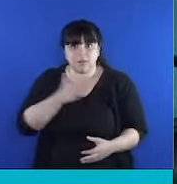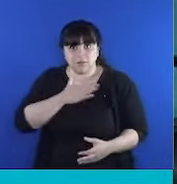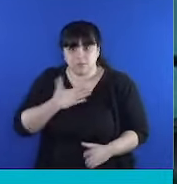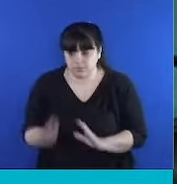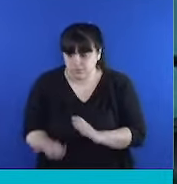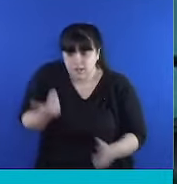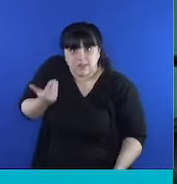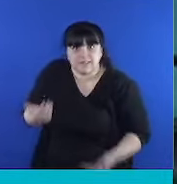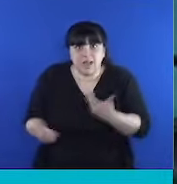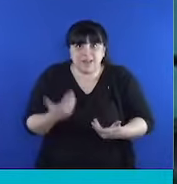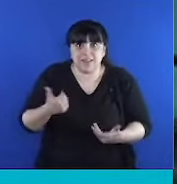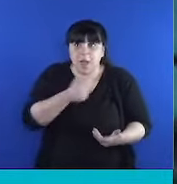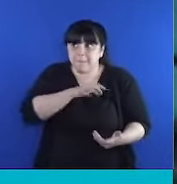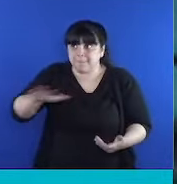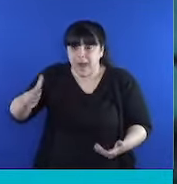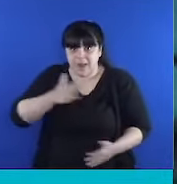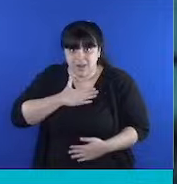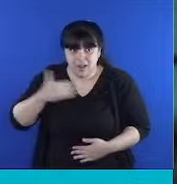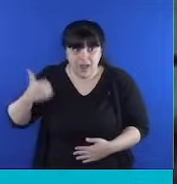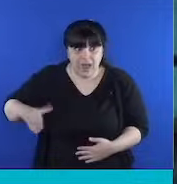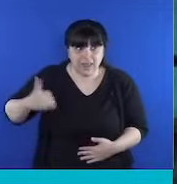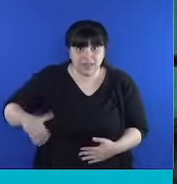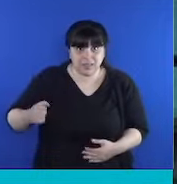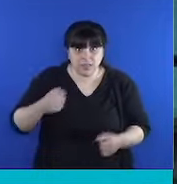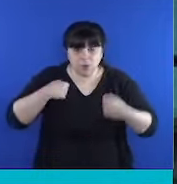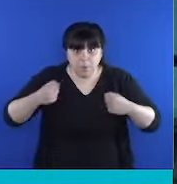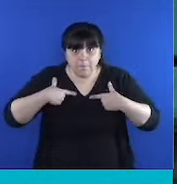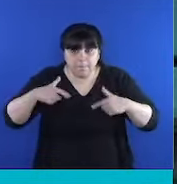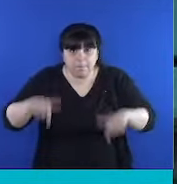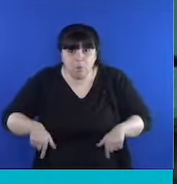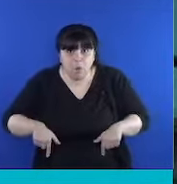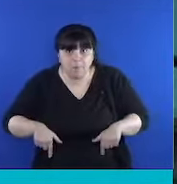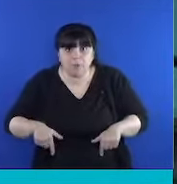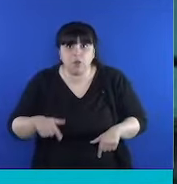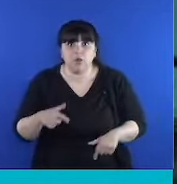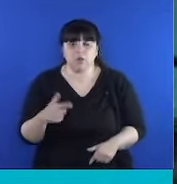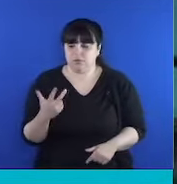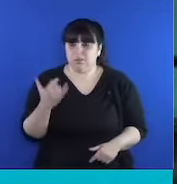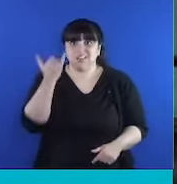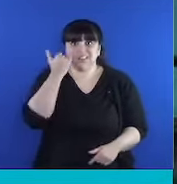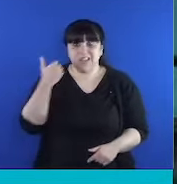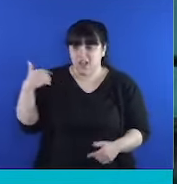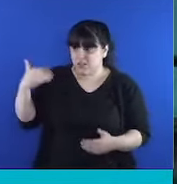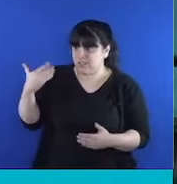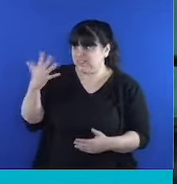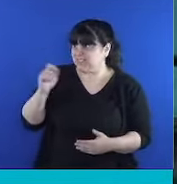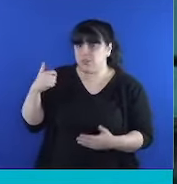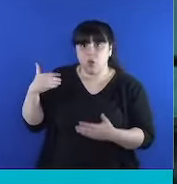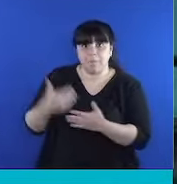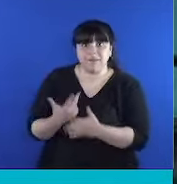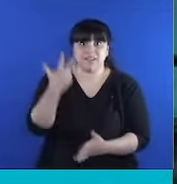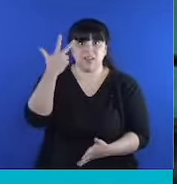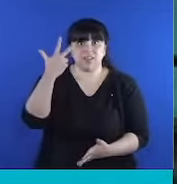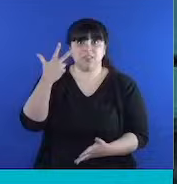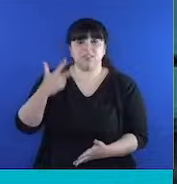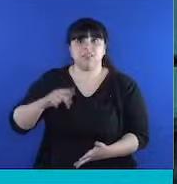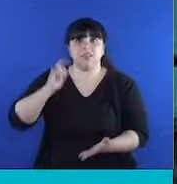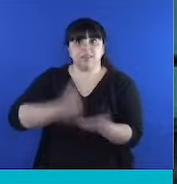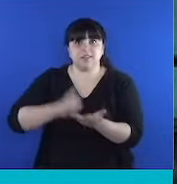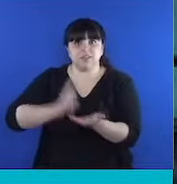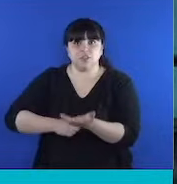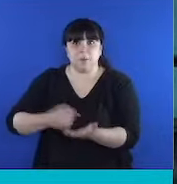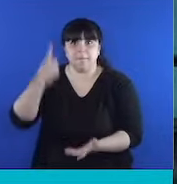de nuestro mar del sur, de nuestro mar argentino. Es la tercera decisión que se toma en 5 meses. Primero anunciaron